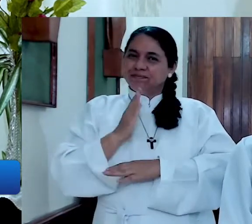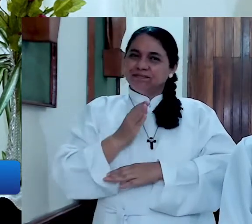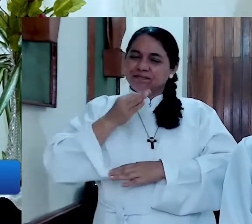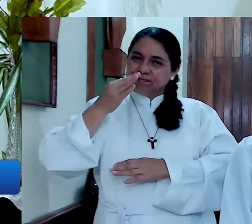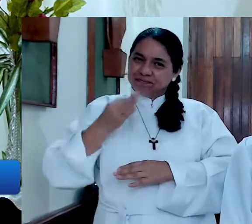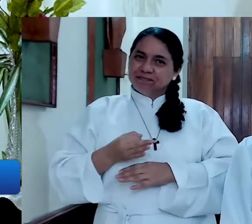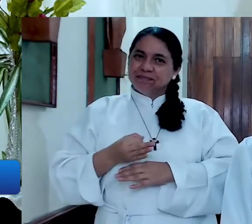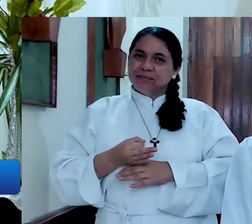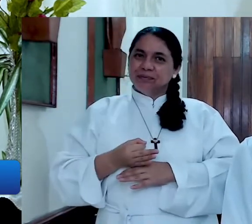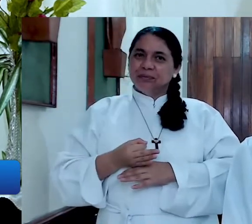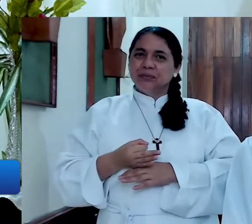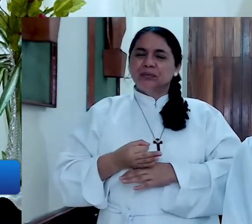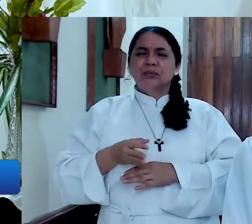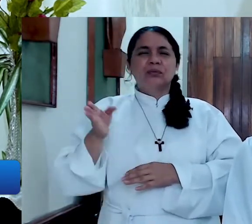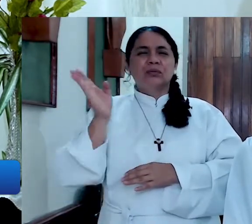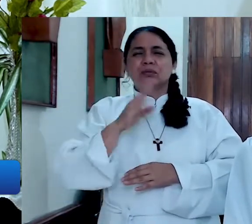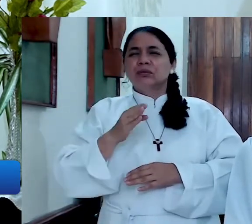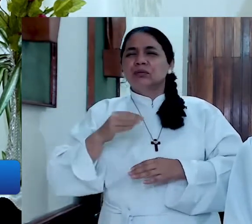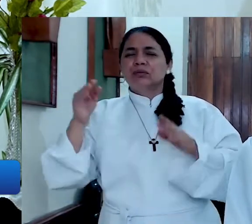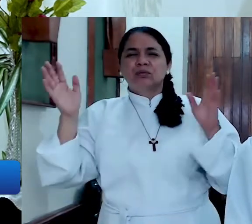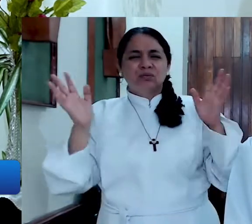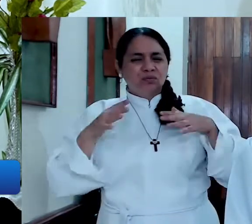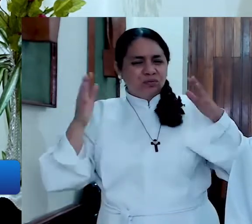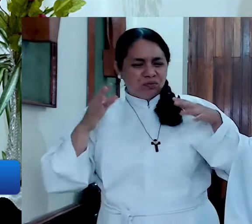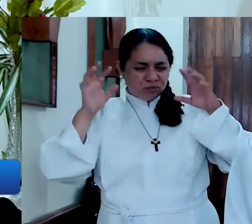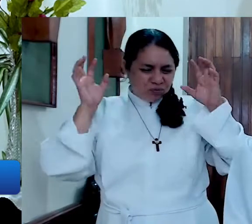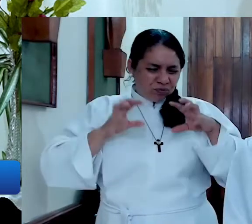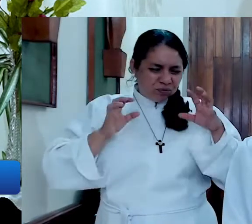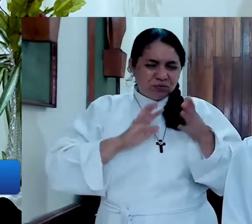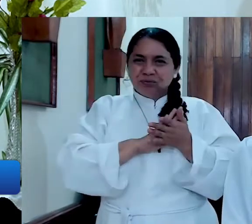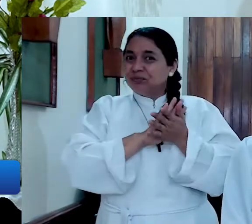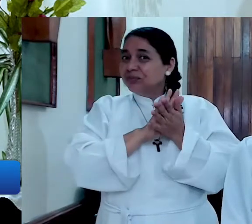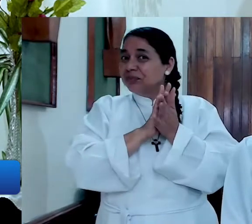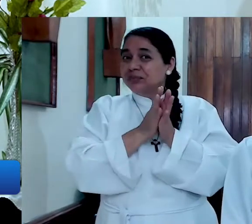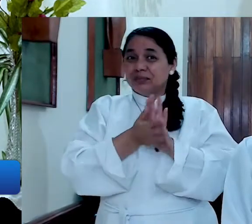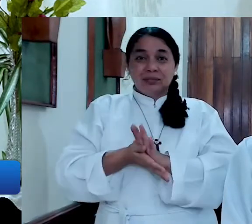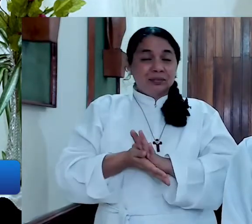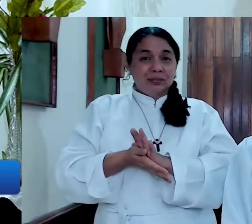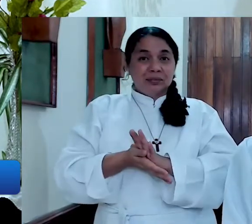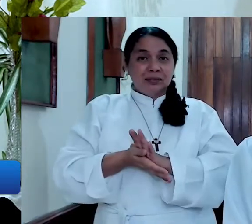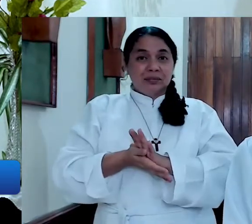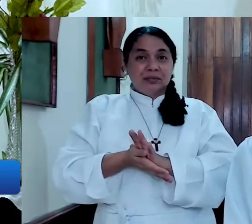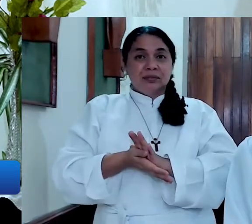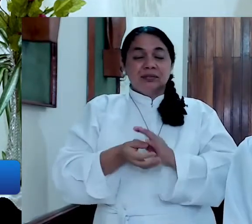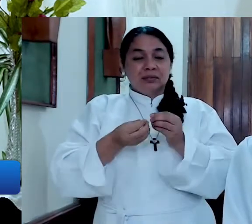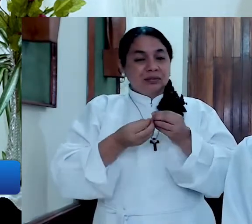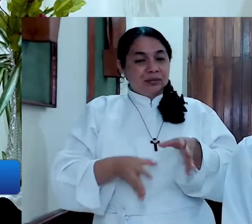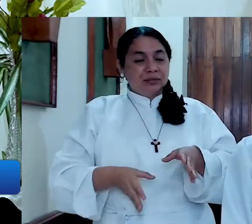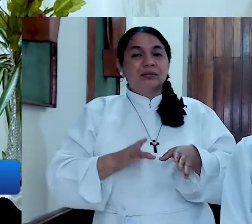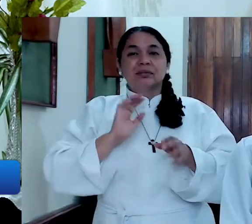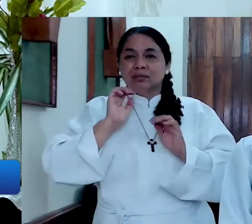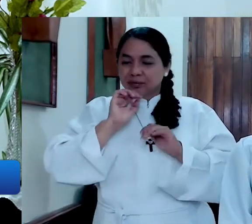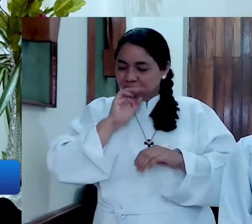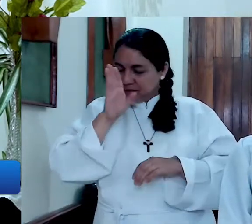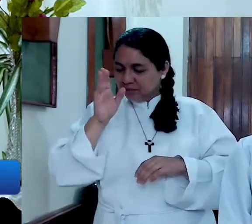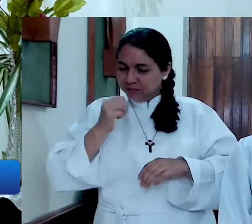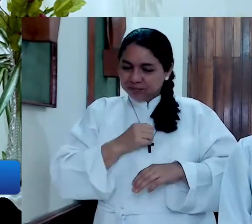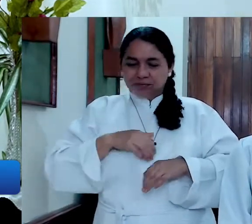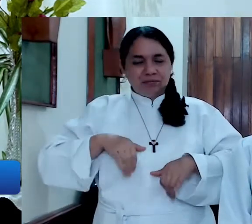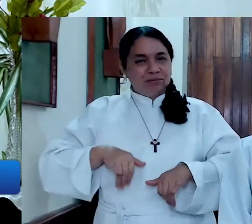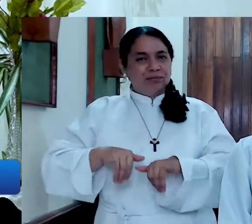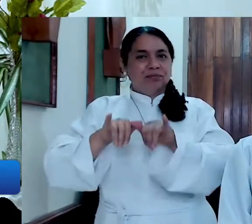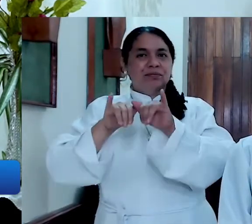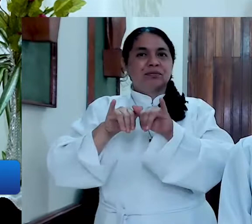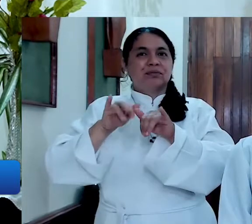y que ningún viento, ninguna tormenta, ninguna cosa lo eche por tierra. Vamos a